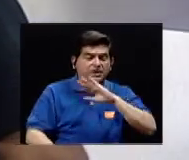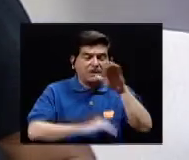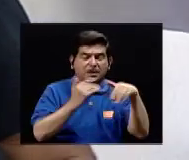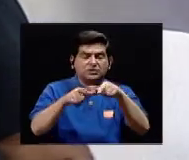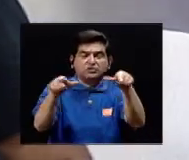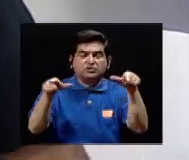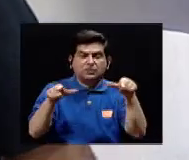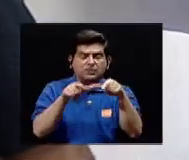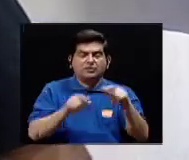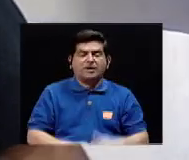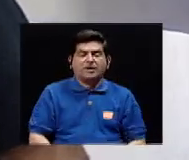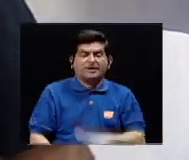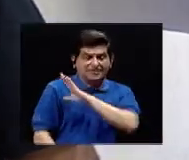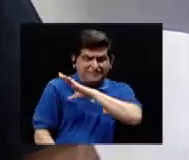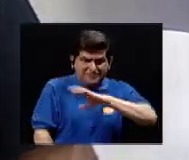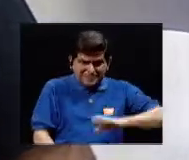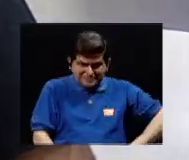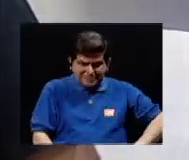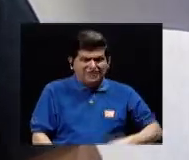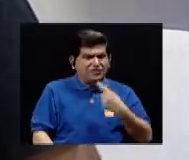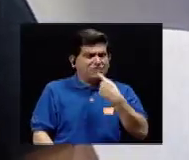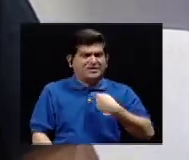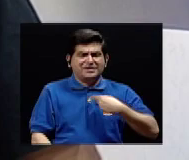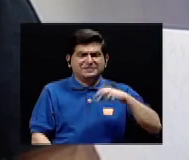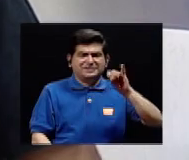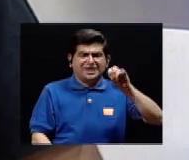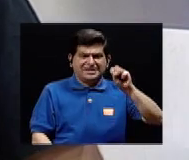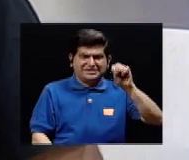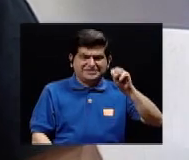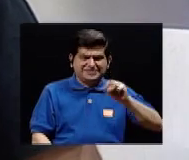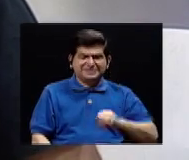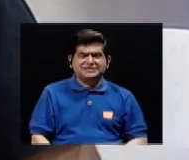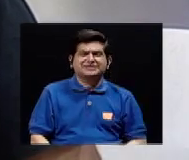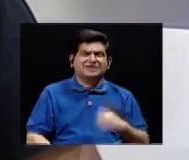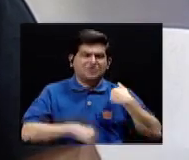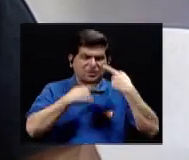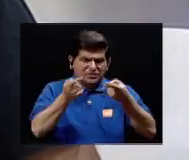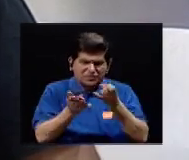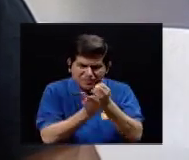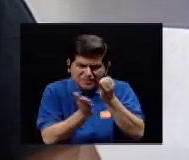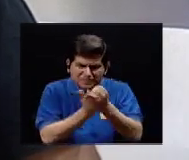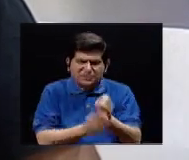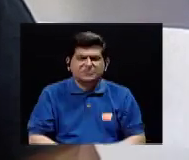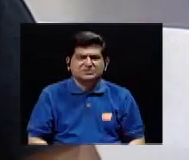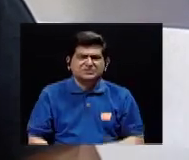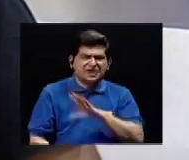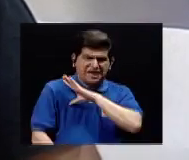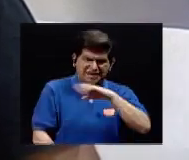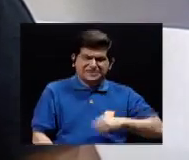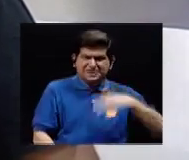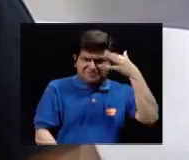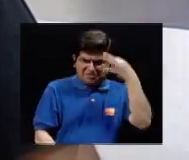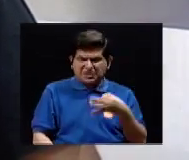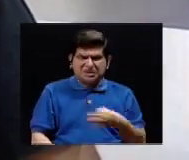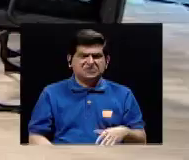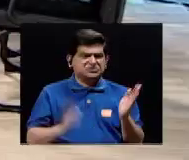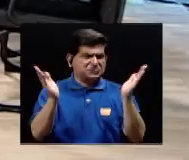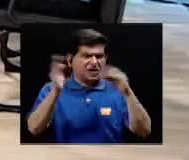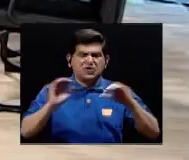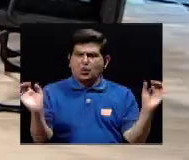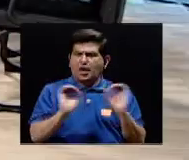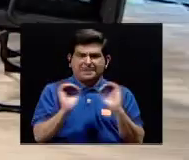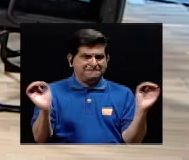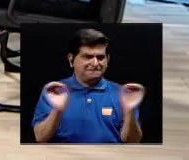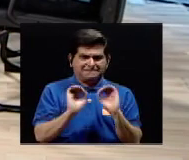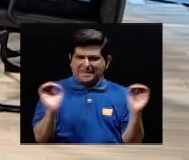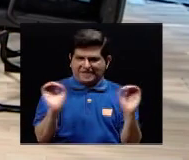en todos los países. En Salvador, ¿verdad? Isis me contaba cuando estábamos ahí investigando que en Salvador hay una creencia de que no hay, del todo